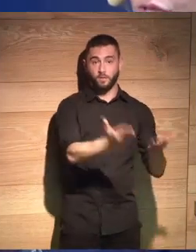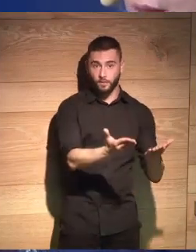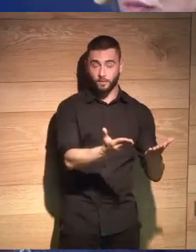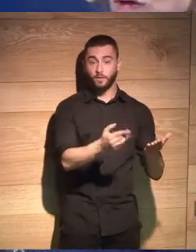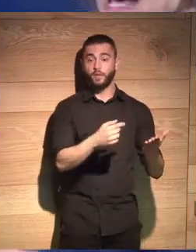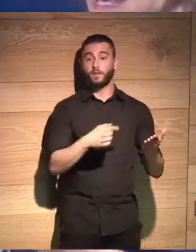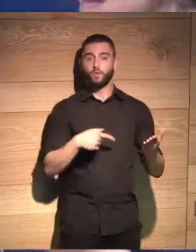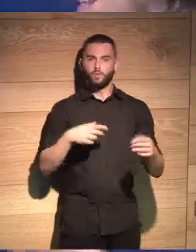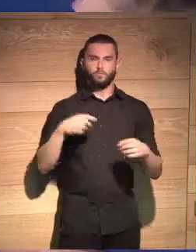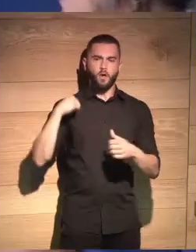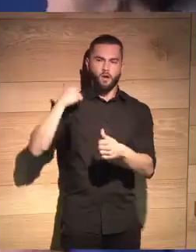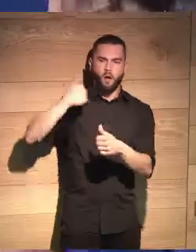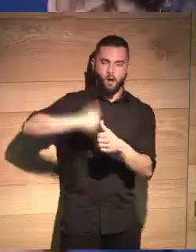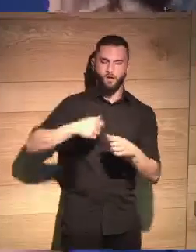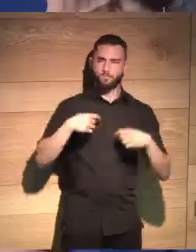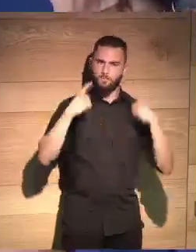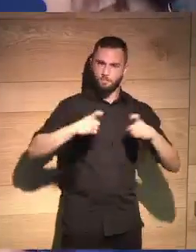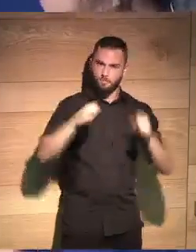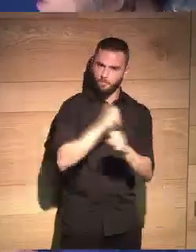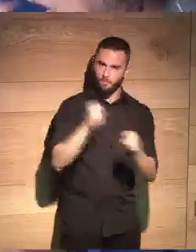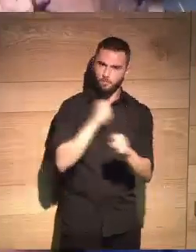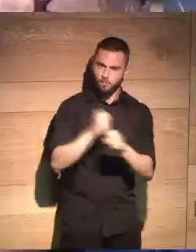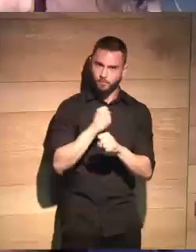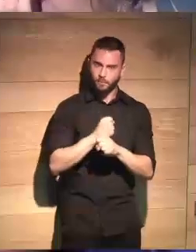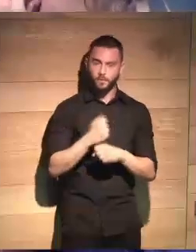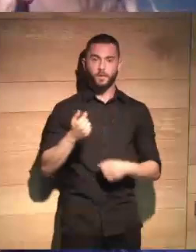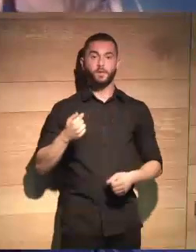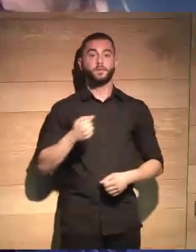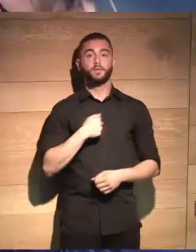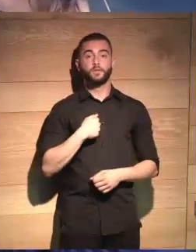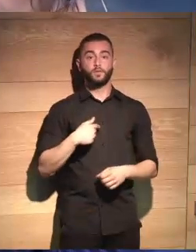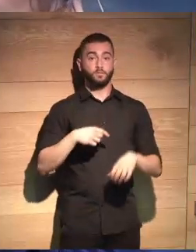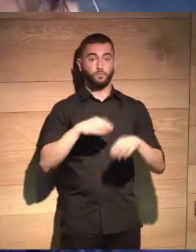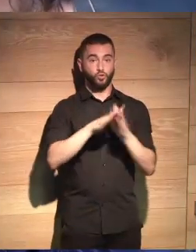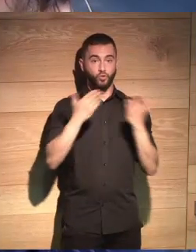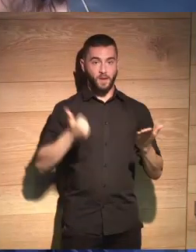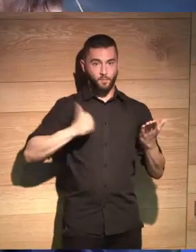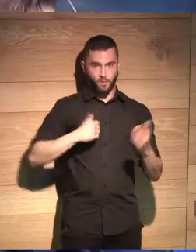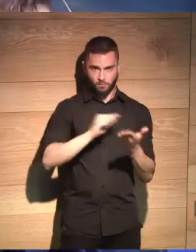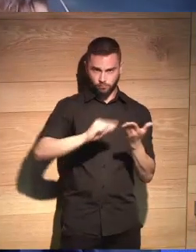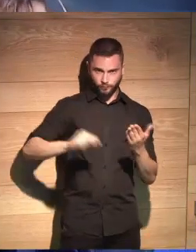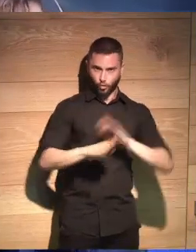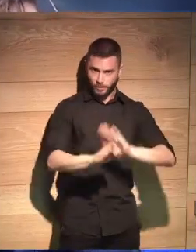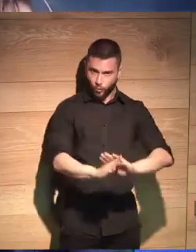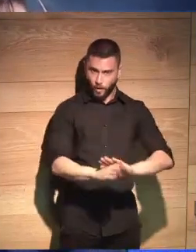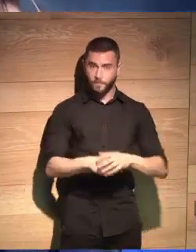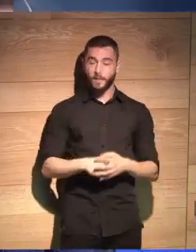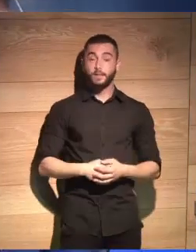hice un tiempo mientras seguía tratando de escribir la novela, y en algún momento